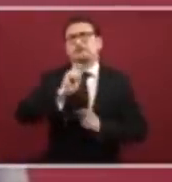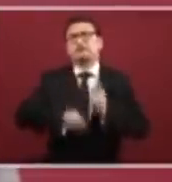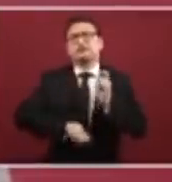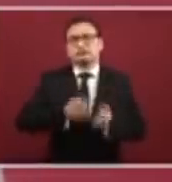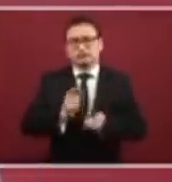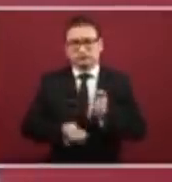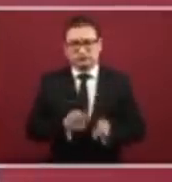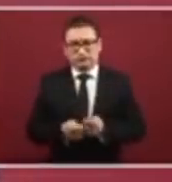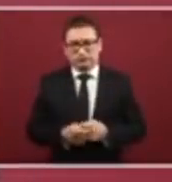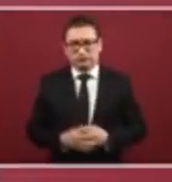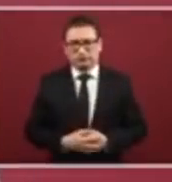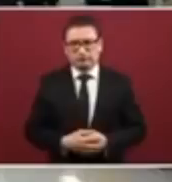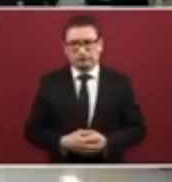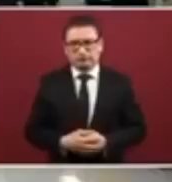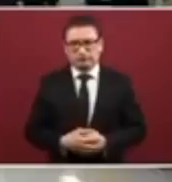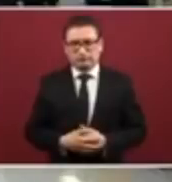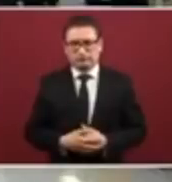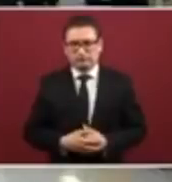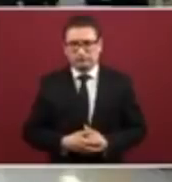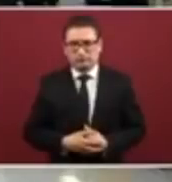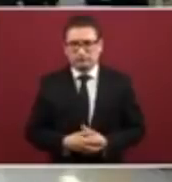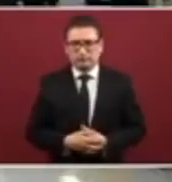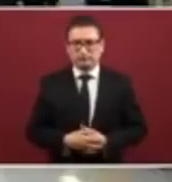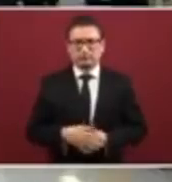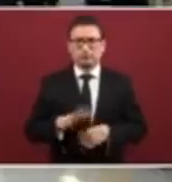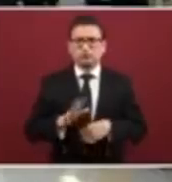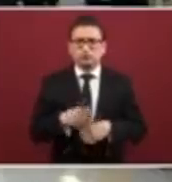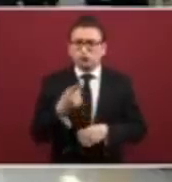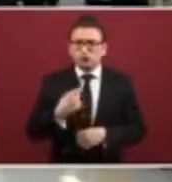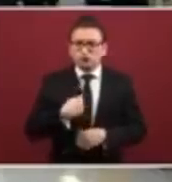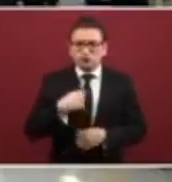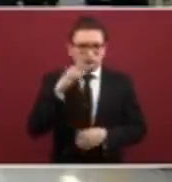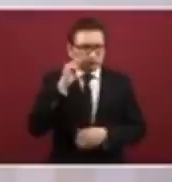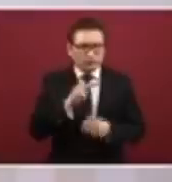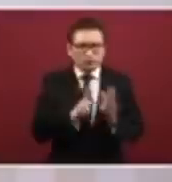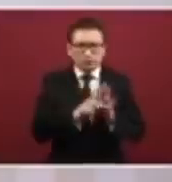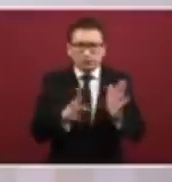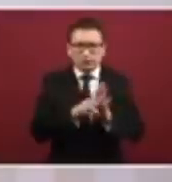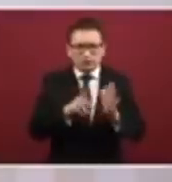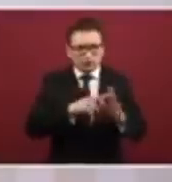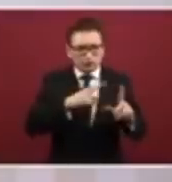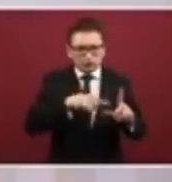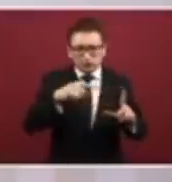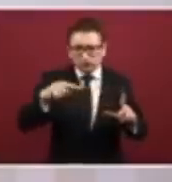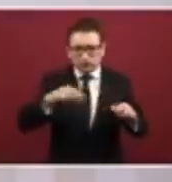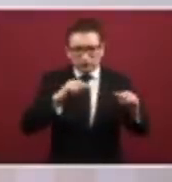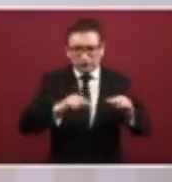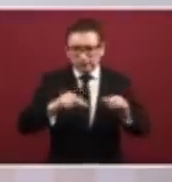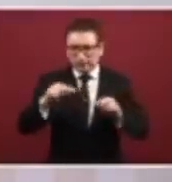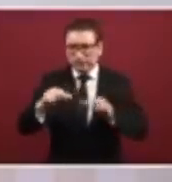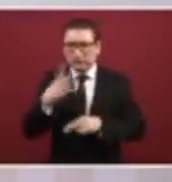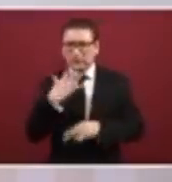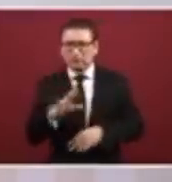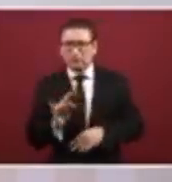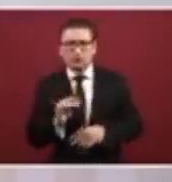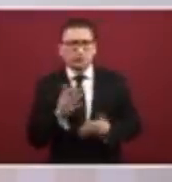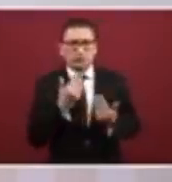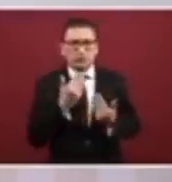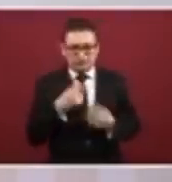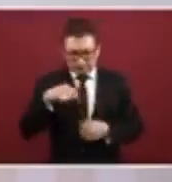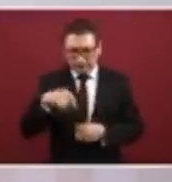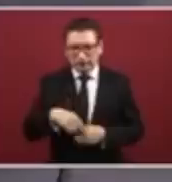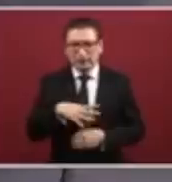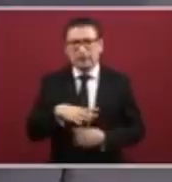veo en los periódicos, ¿no?, una gráfica sencilla y aquí la vamos a seguir poniendo,